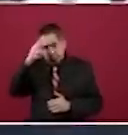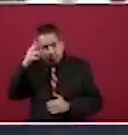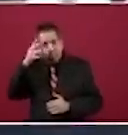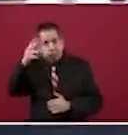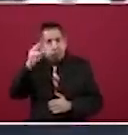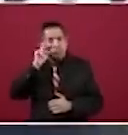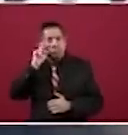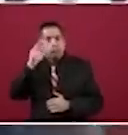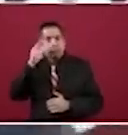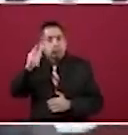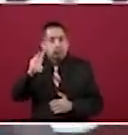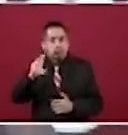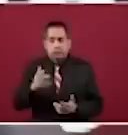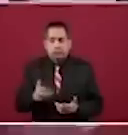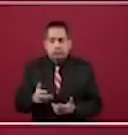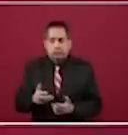porque